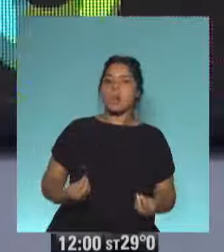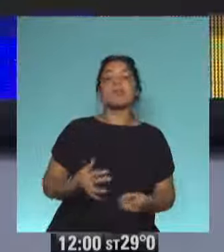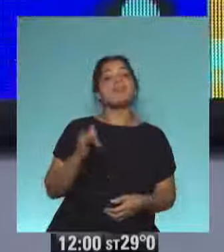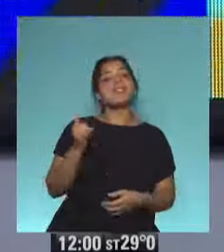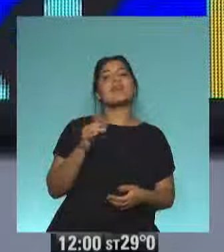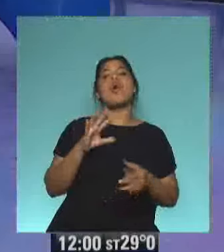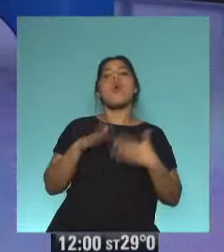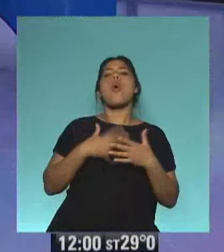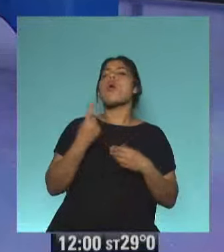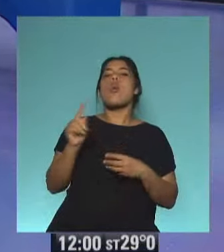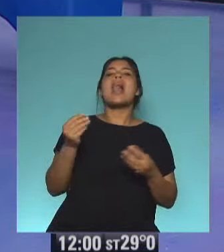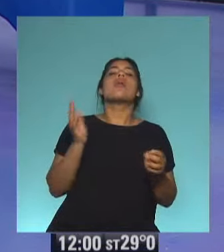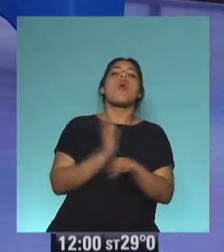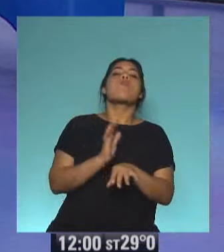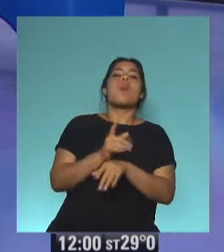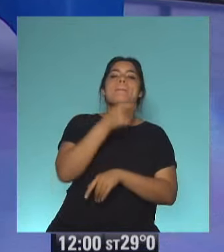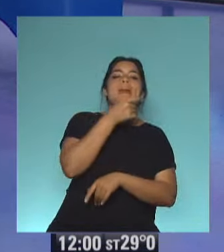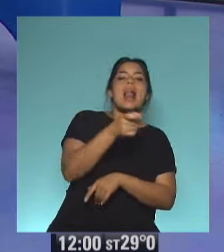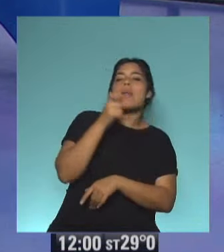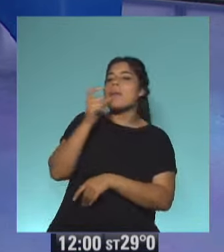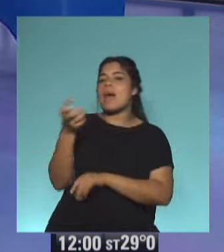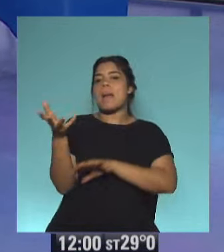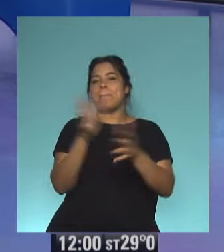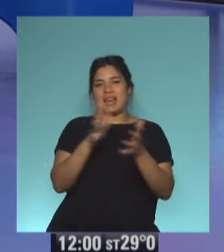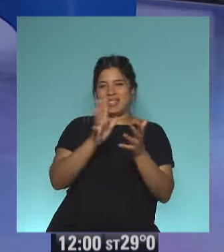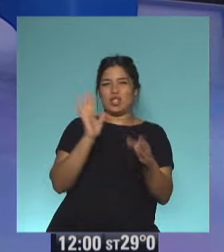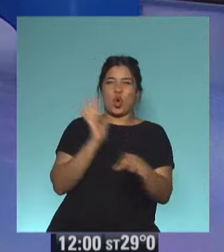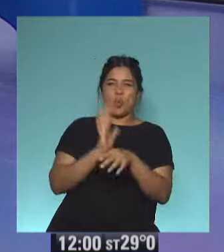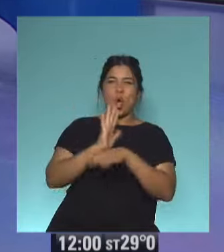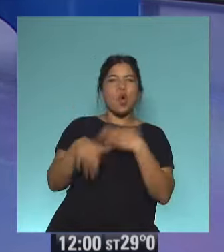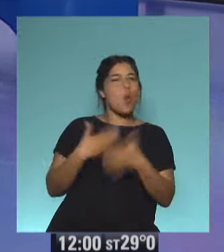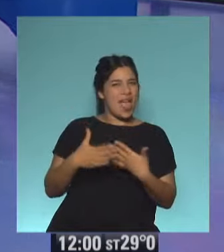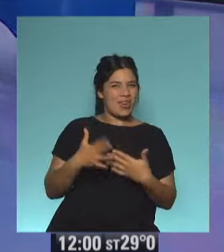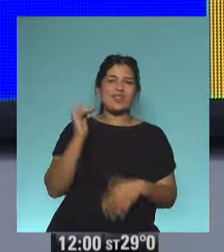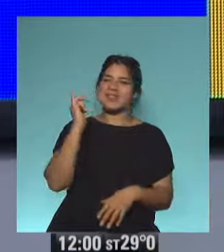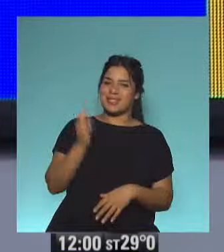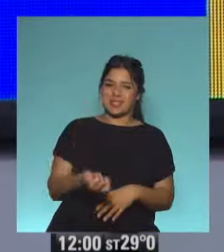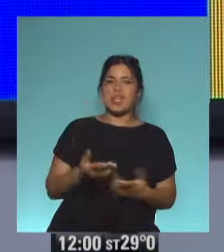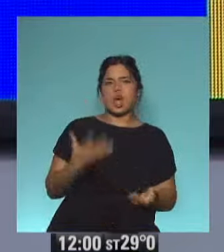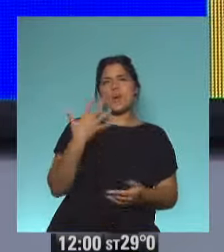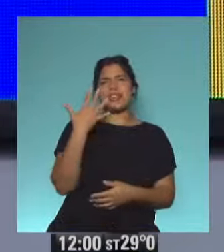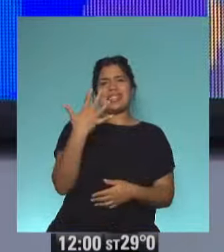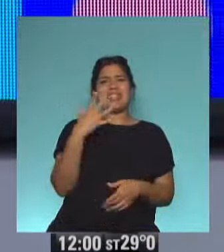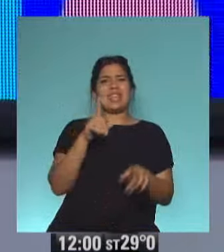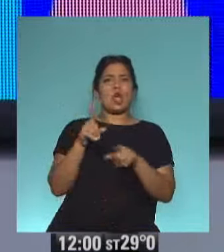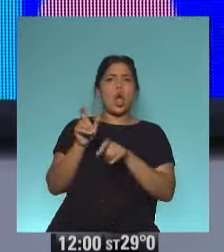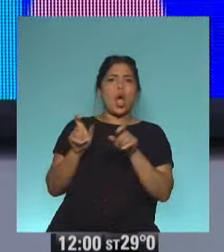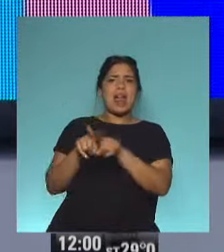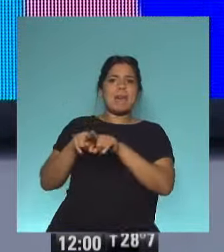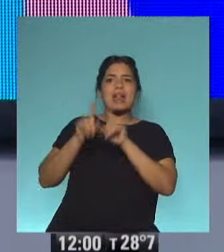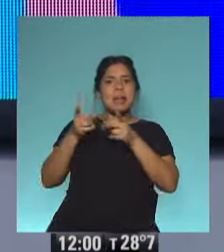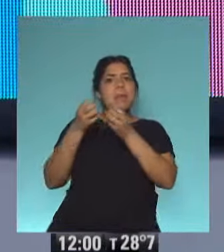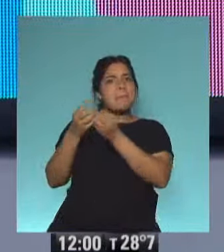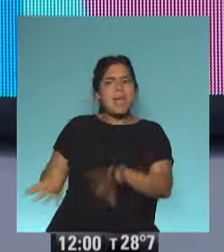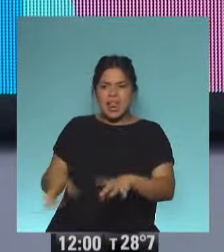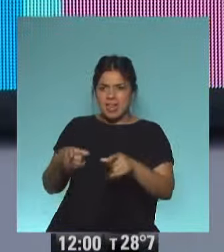la rima, ¿no es cierto? Exacto. Y además la rima de las cosas que va perdiendo, ¿no? Claro. ¿Cómo va a perder cinco hermanas? Claro, no puede ser.